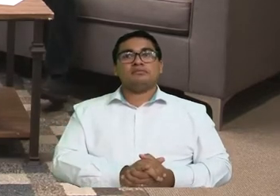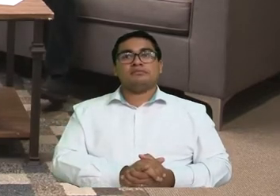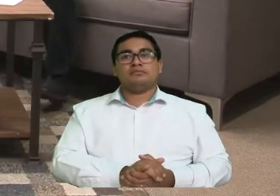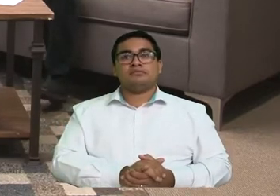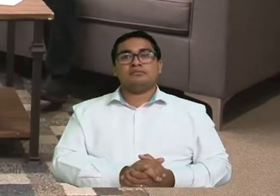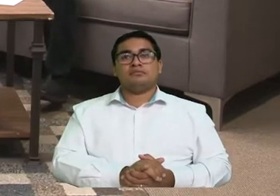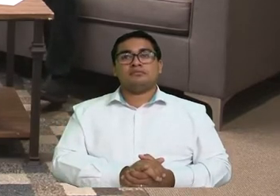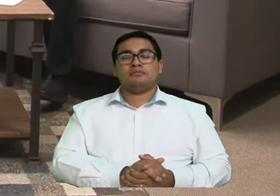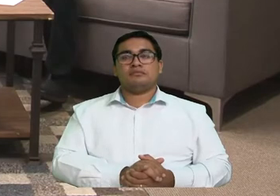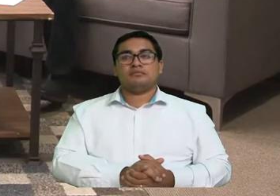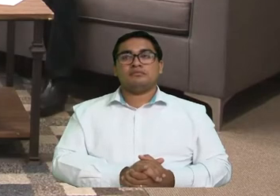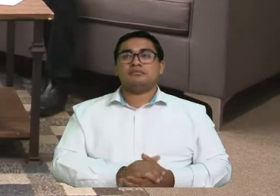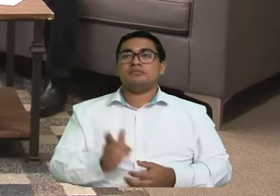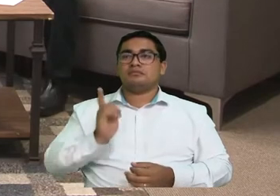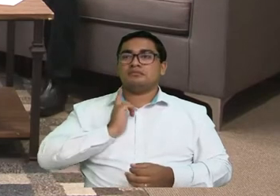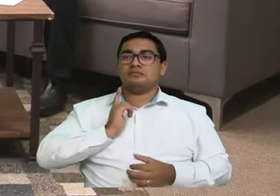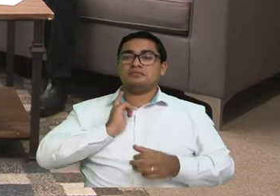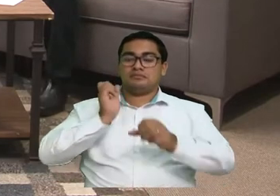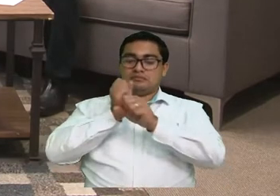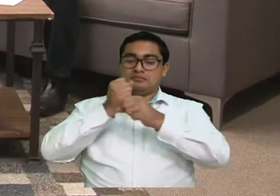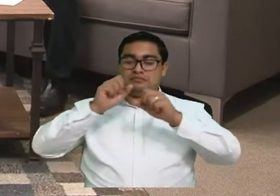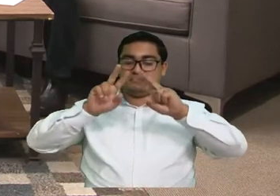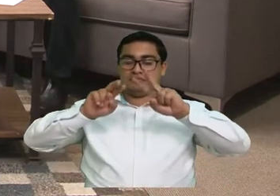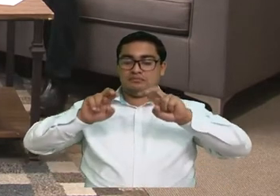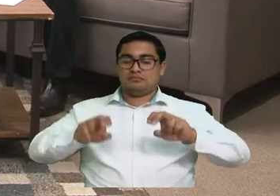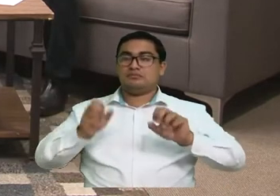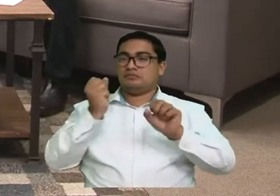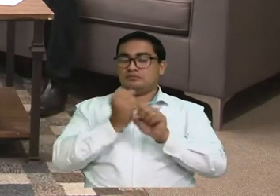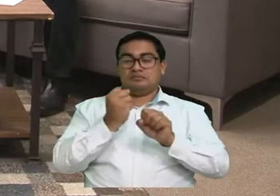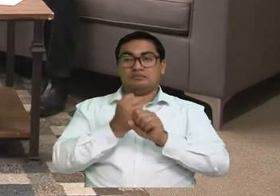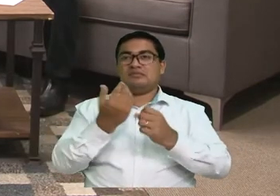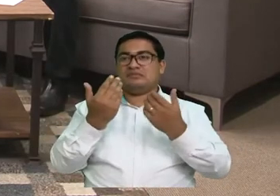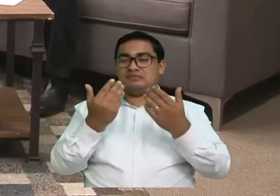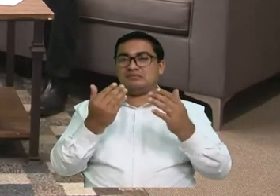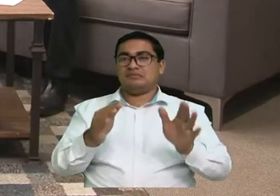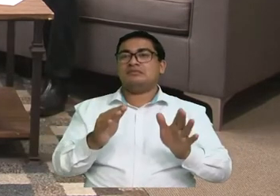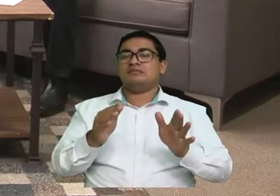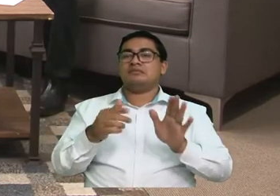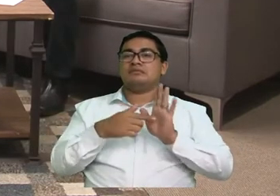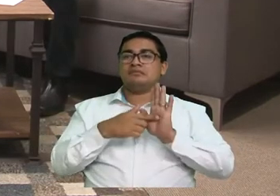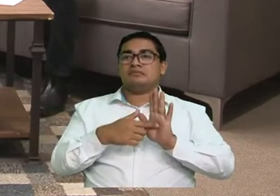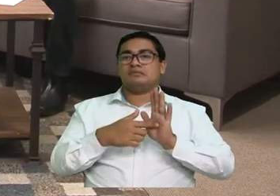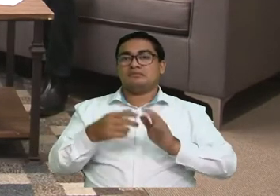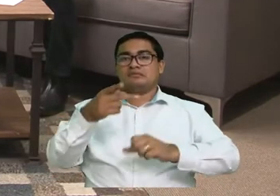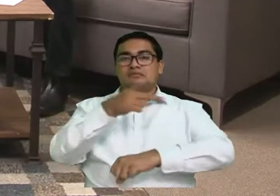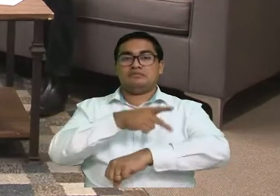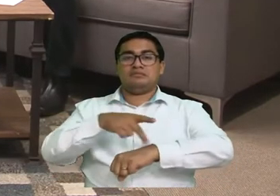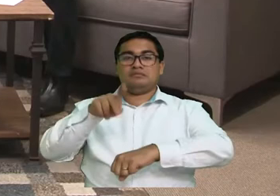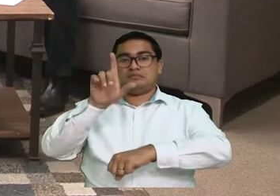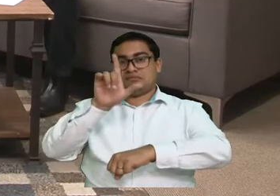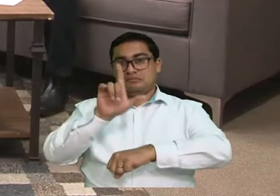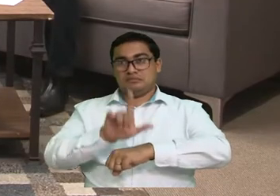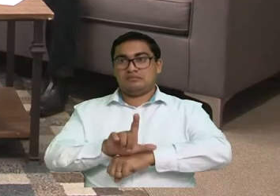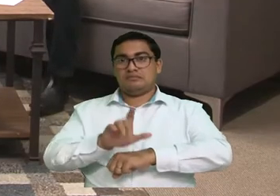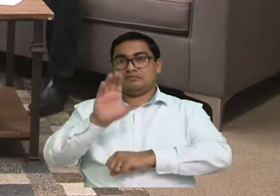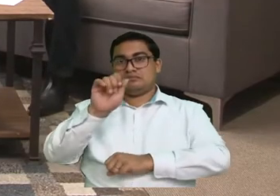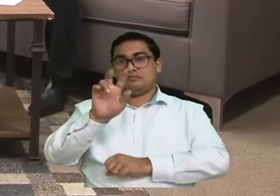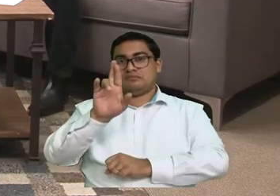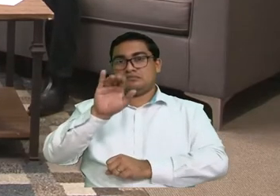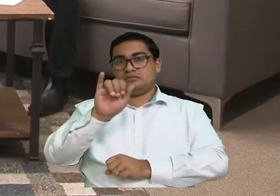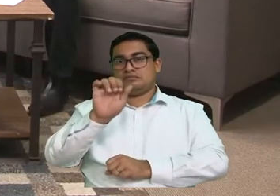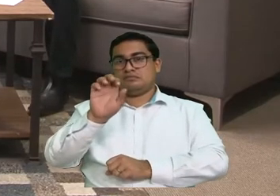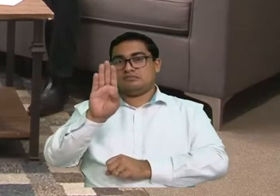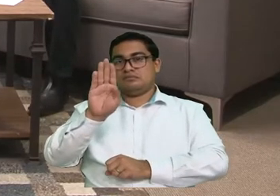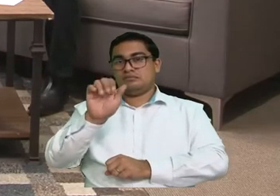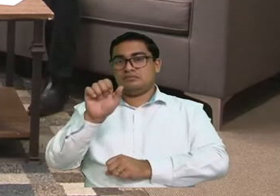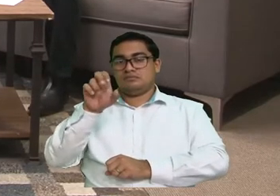Aparte del laboratorio que está en función ya en Laguna de Perla, el Caribbean Pearl,